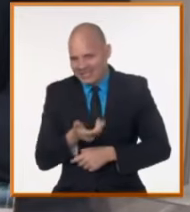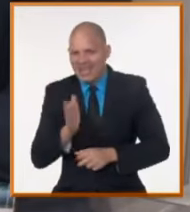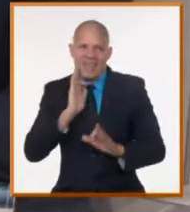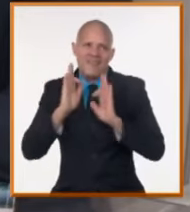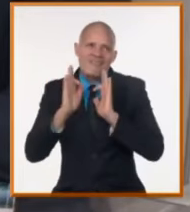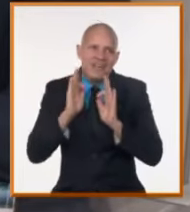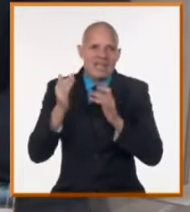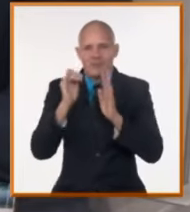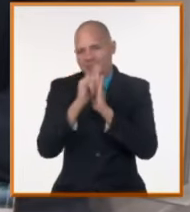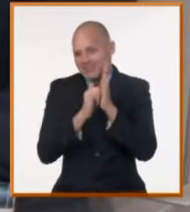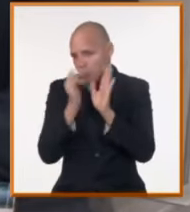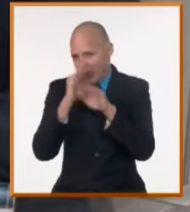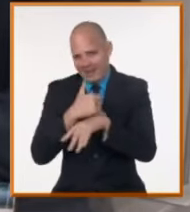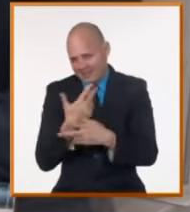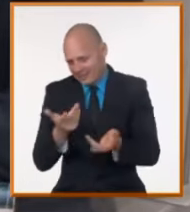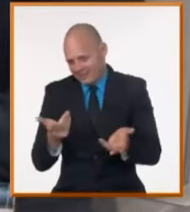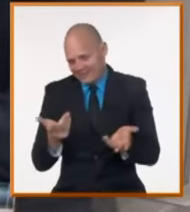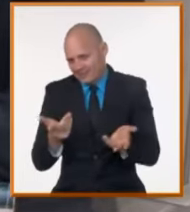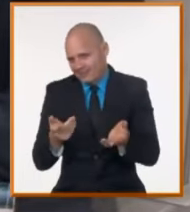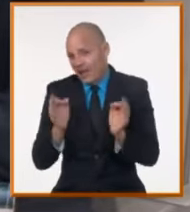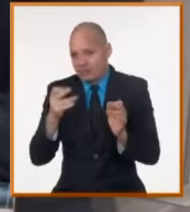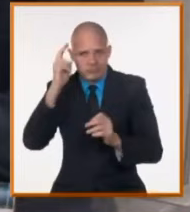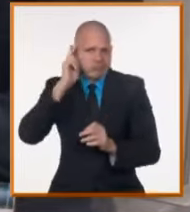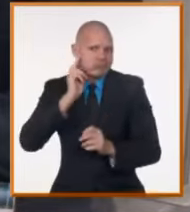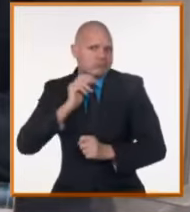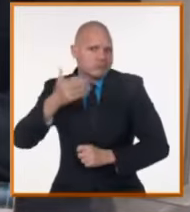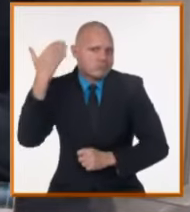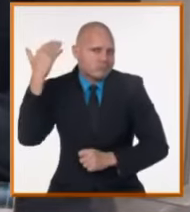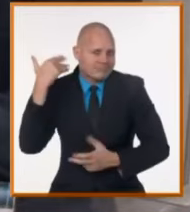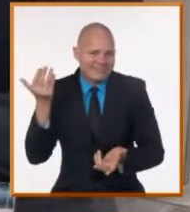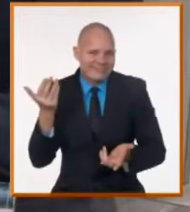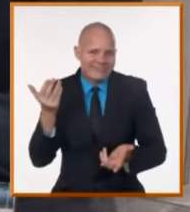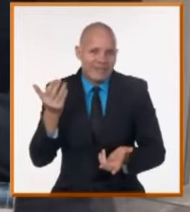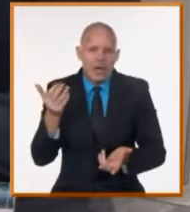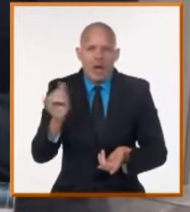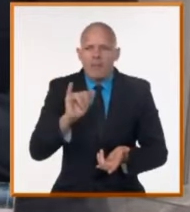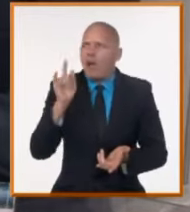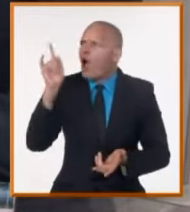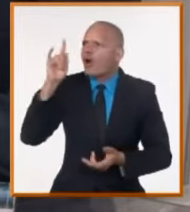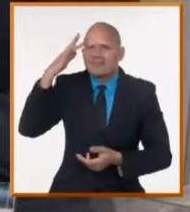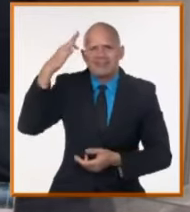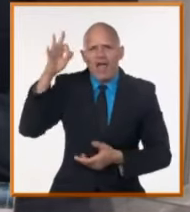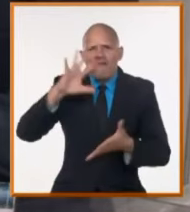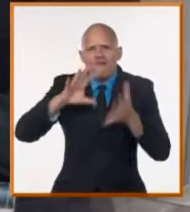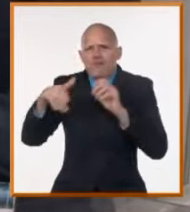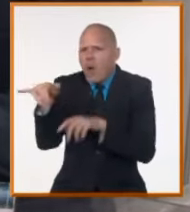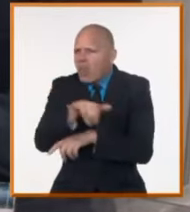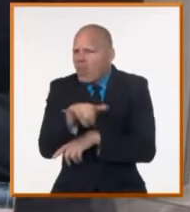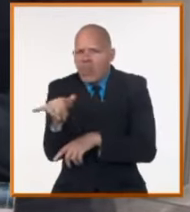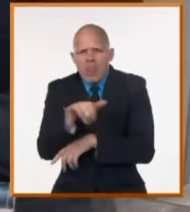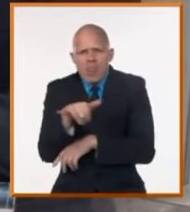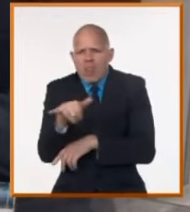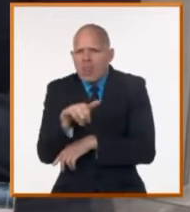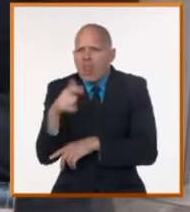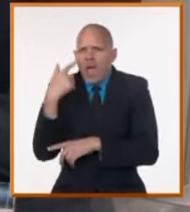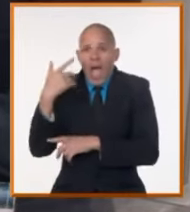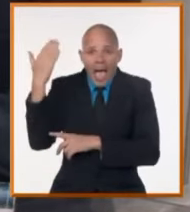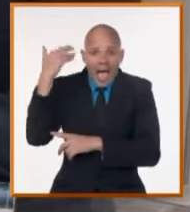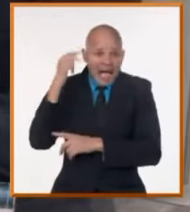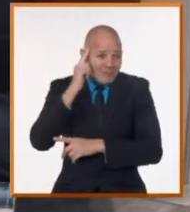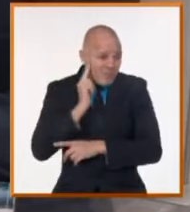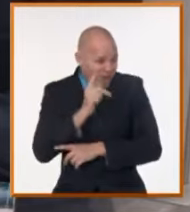todavía impresiona muchísimo el nivel de, es decir, de articulación, el tejido que se logró en la